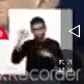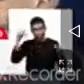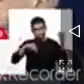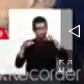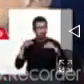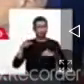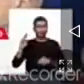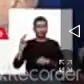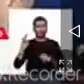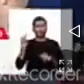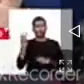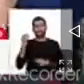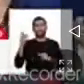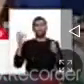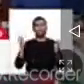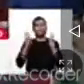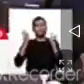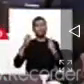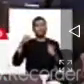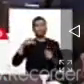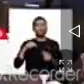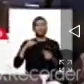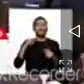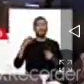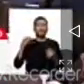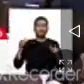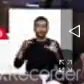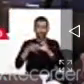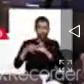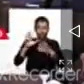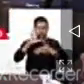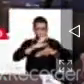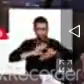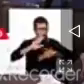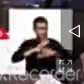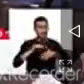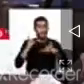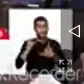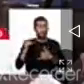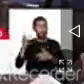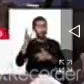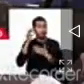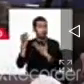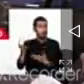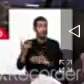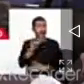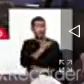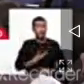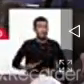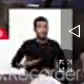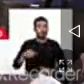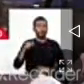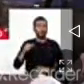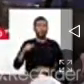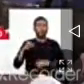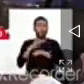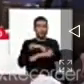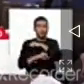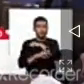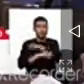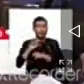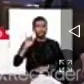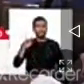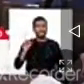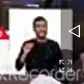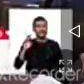el 12º aniversario de la Alianza del Pacífico. Ahora vamos a escuchar a la presidenta de la República,